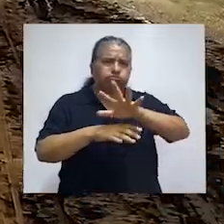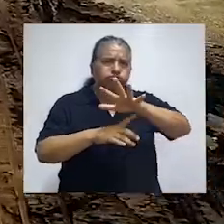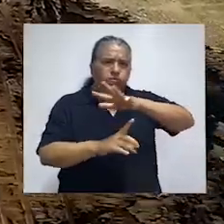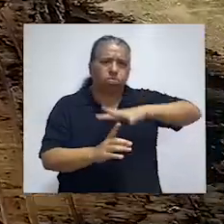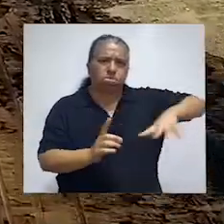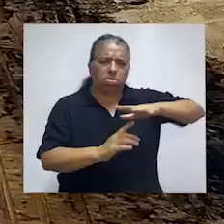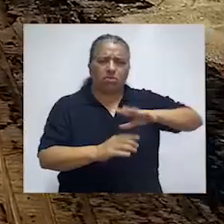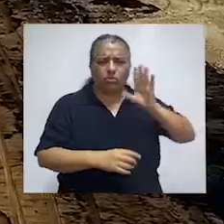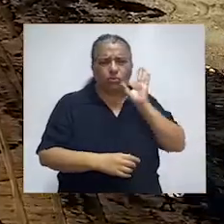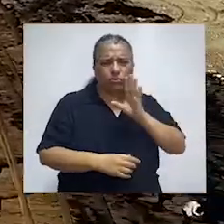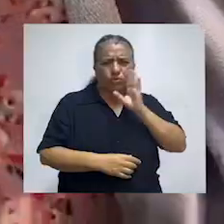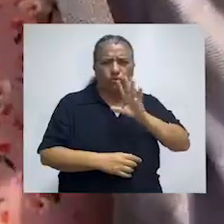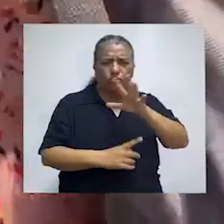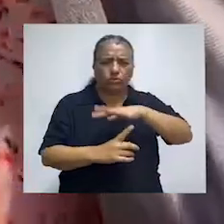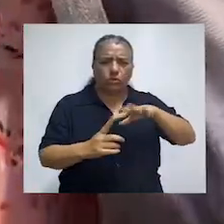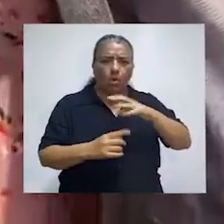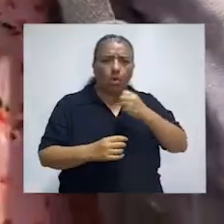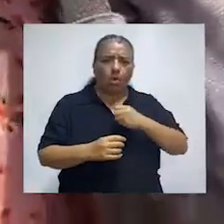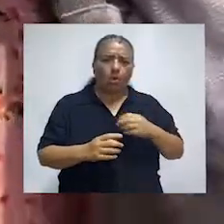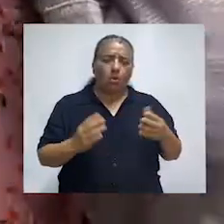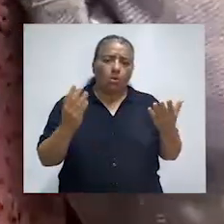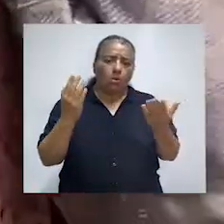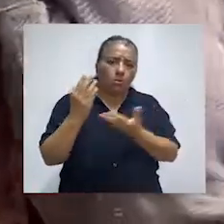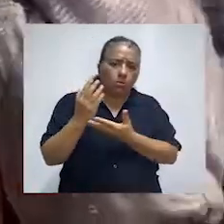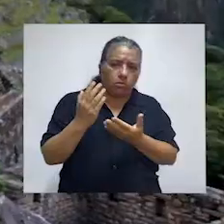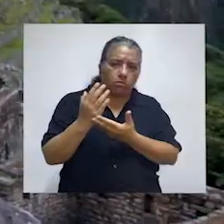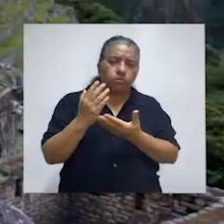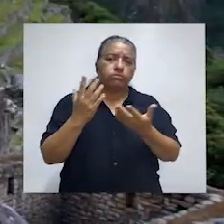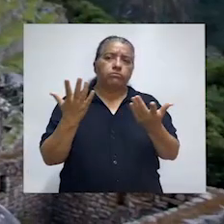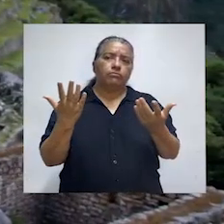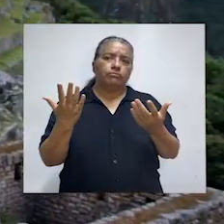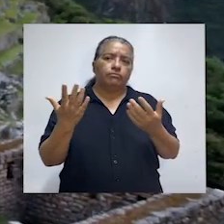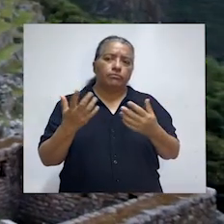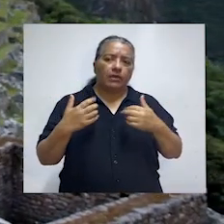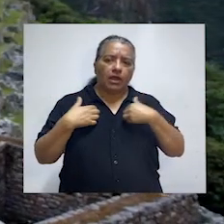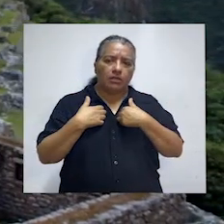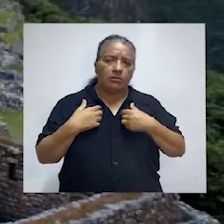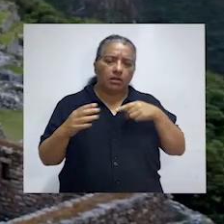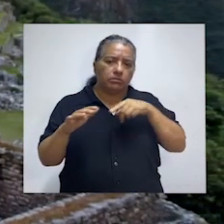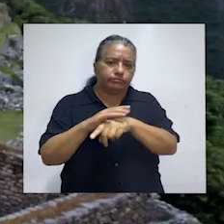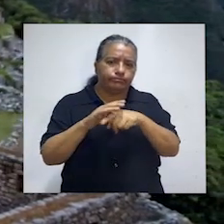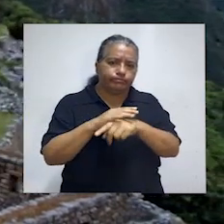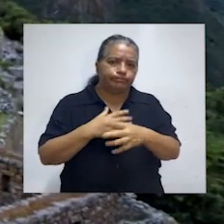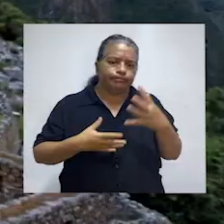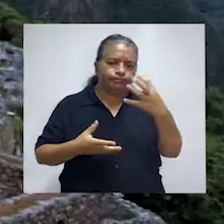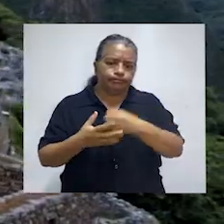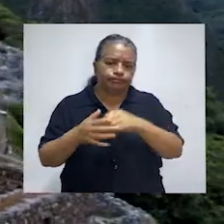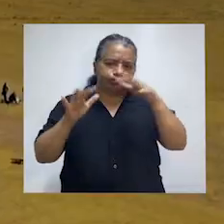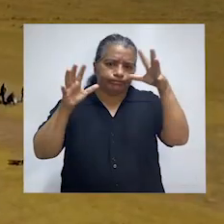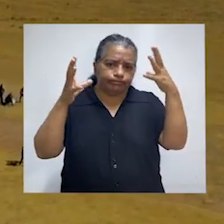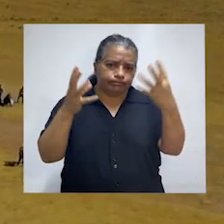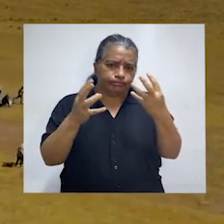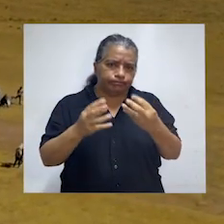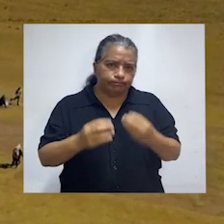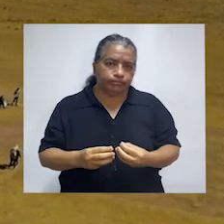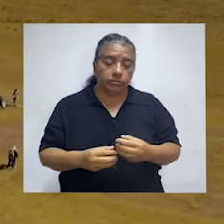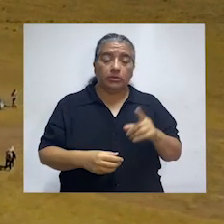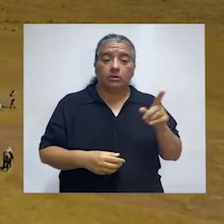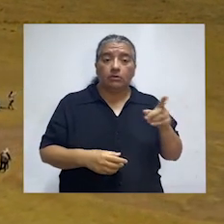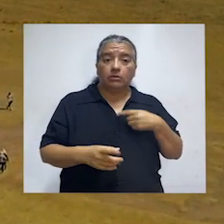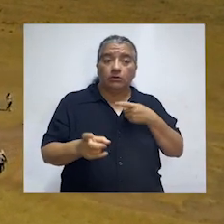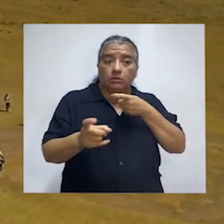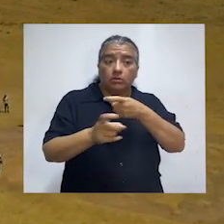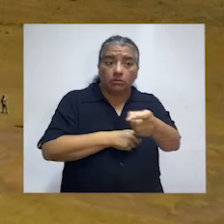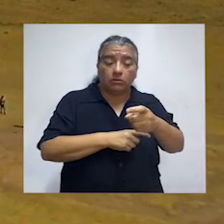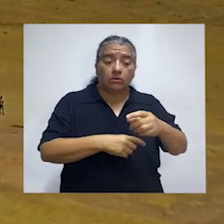fauna. Asimismo, las que tengan como consecuencia que se afecten nuestros monumentos arqueológicos prehispánicos o que conformen el patrimonio cultural de la